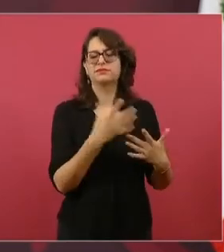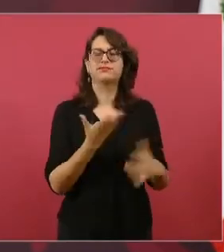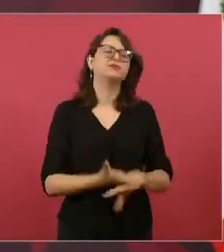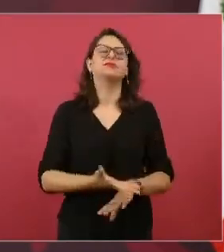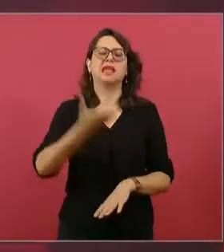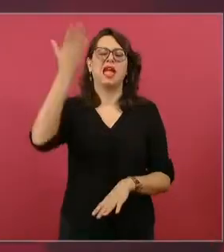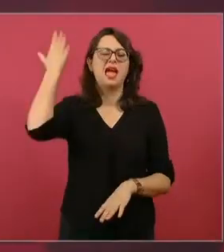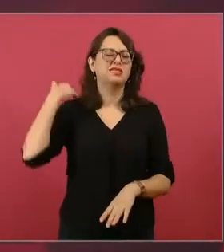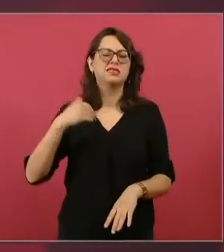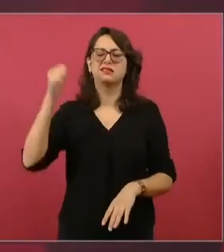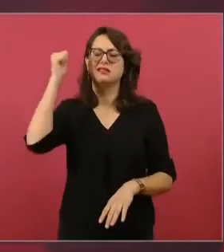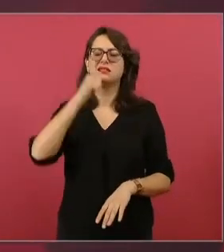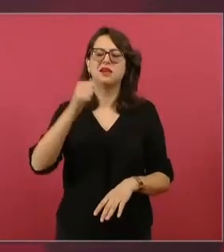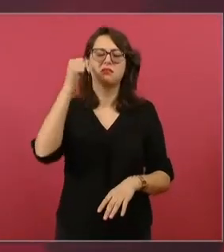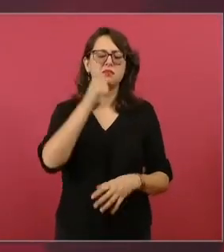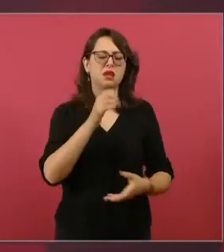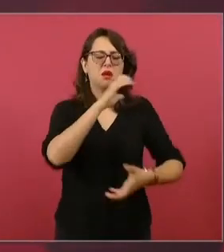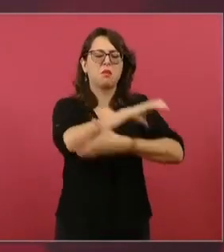en otros tiempos.